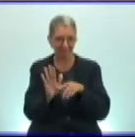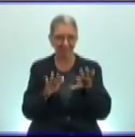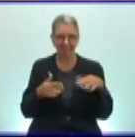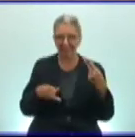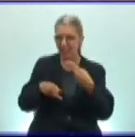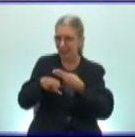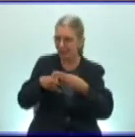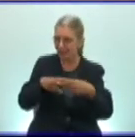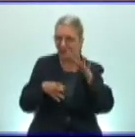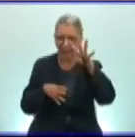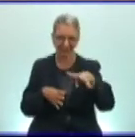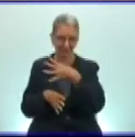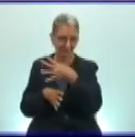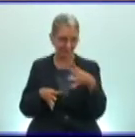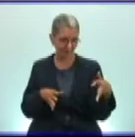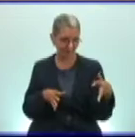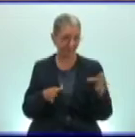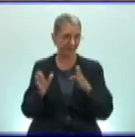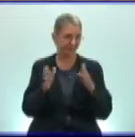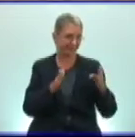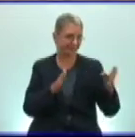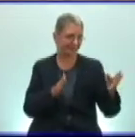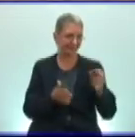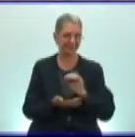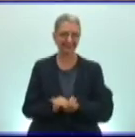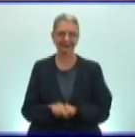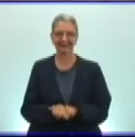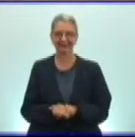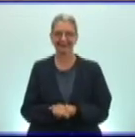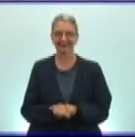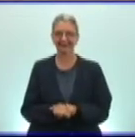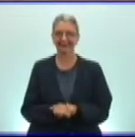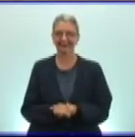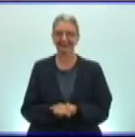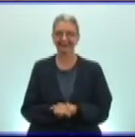la historia de la tabla periódica.